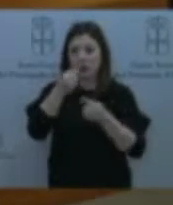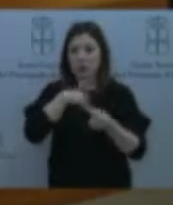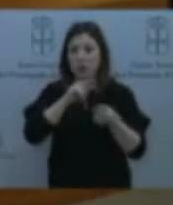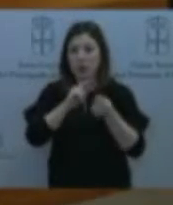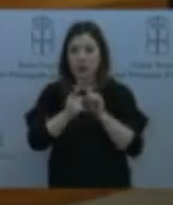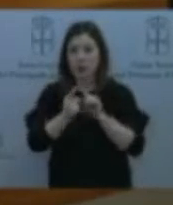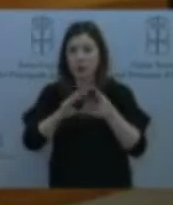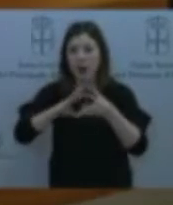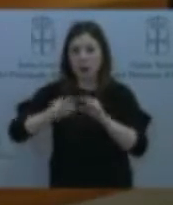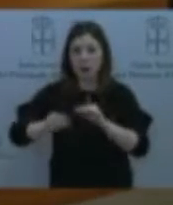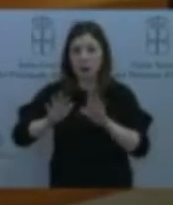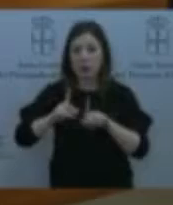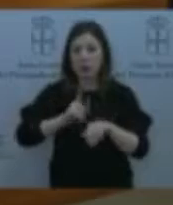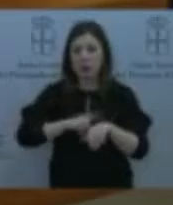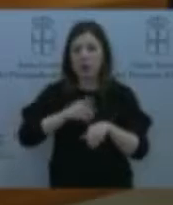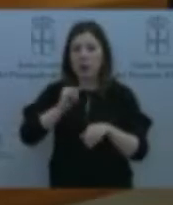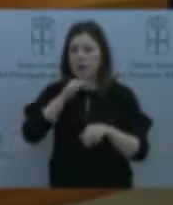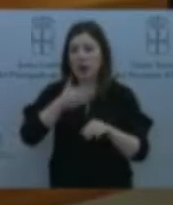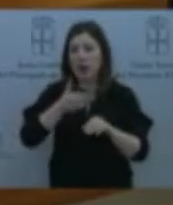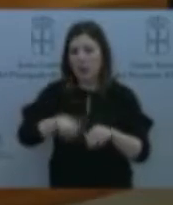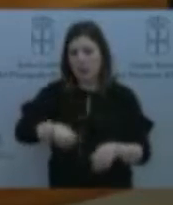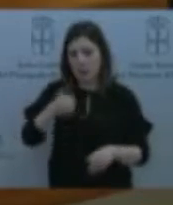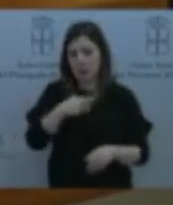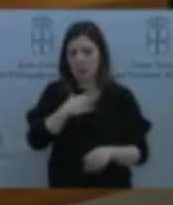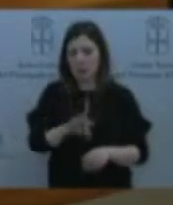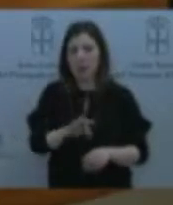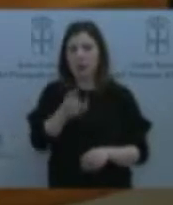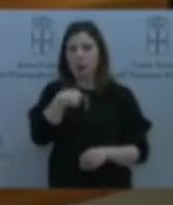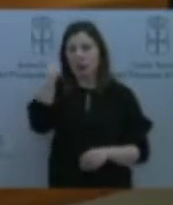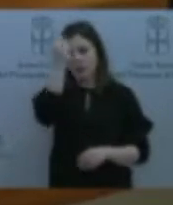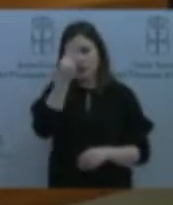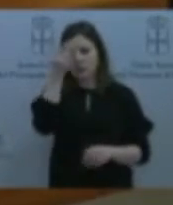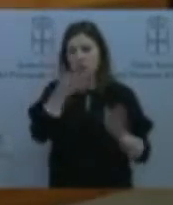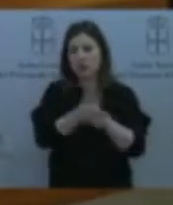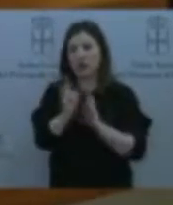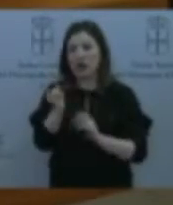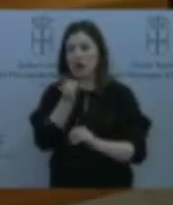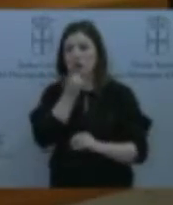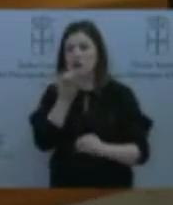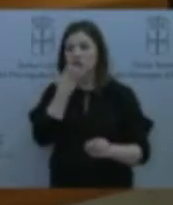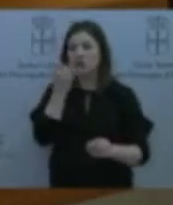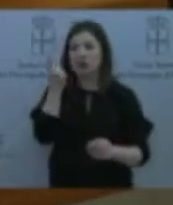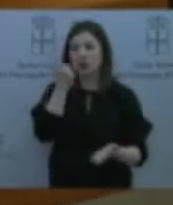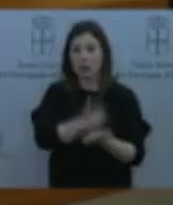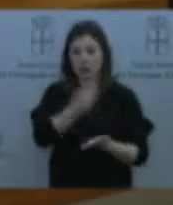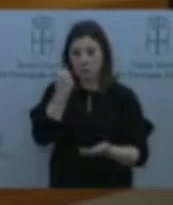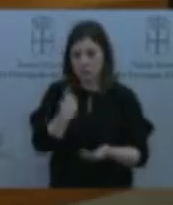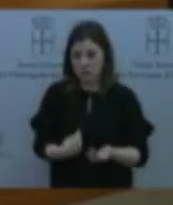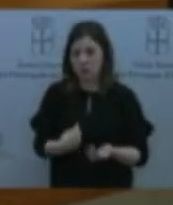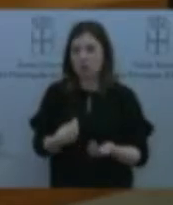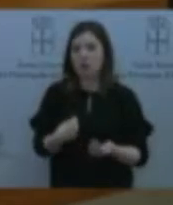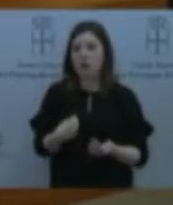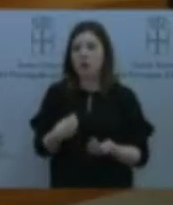aprobarla. Nosotros creemos que sería un error volver a dar el mensaje, como han hecho en todos sus compromisos de investidura, de